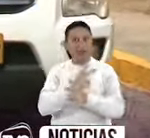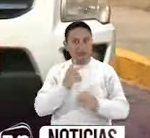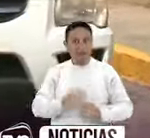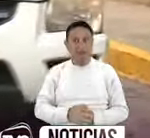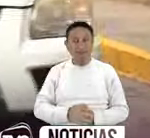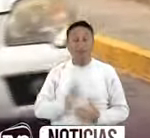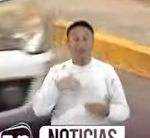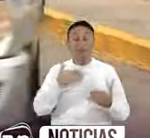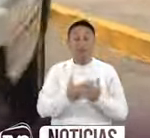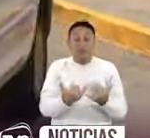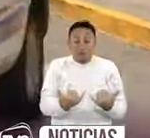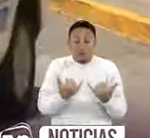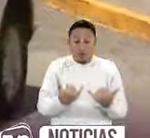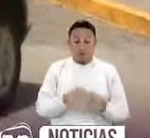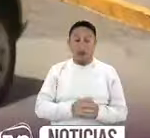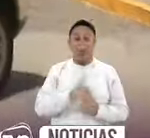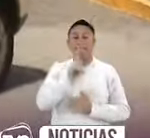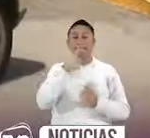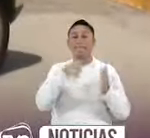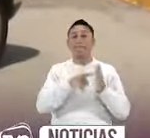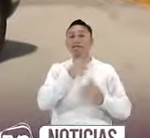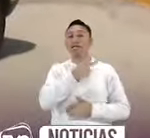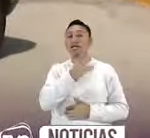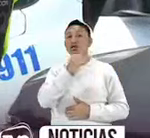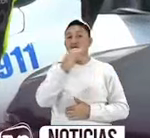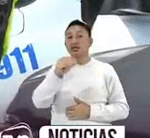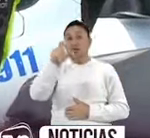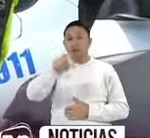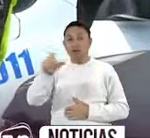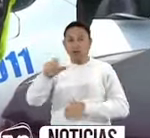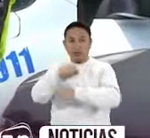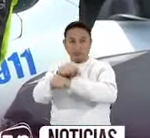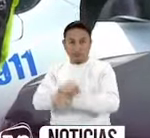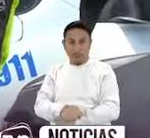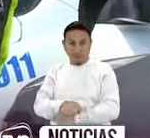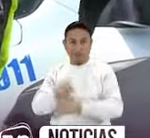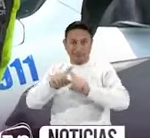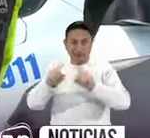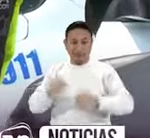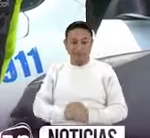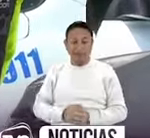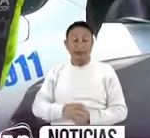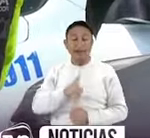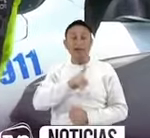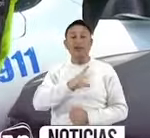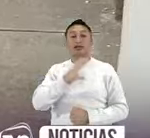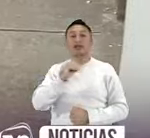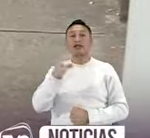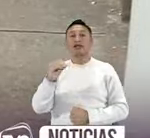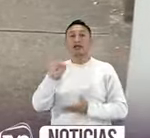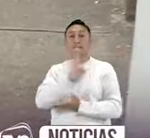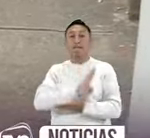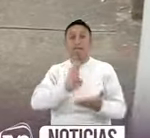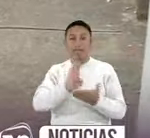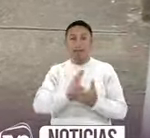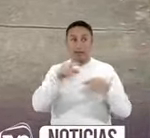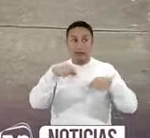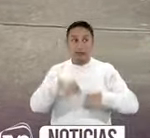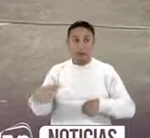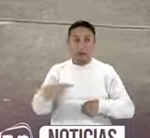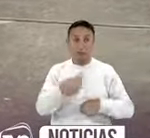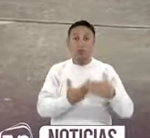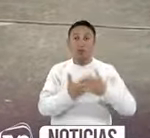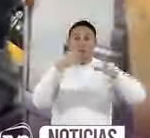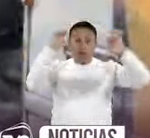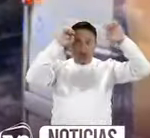ciudad, 1.200 personas han sido detenidas por varios delitos. En 100 barrios donde se generan las alertas, están priorizando estrategias de seguridad